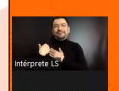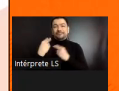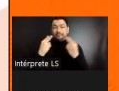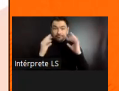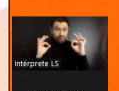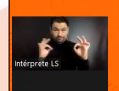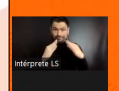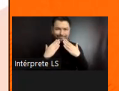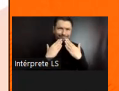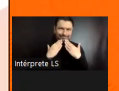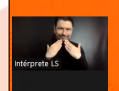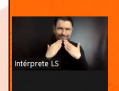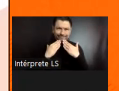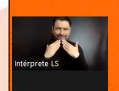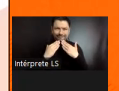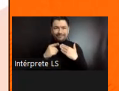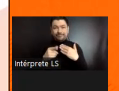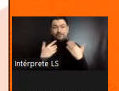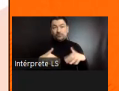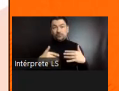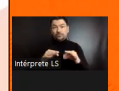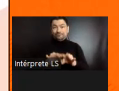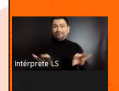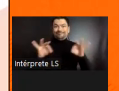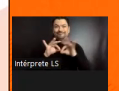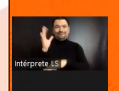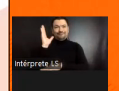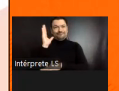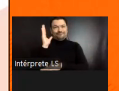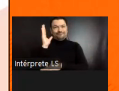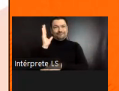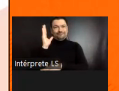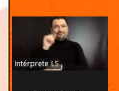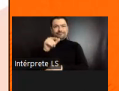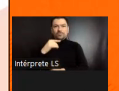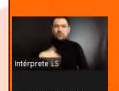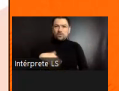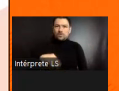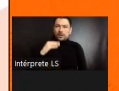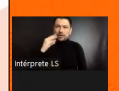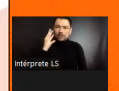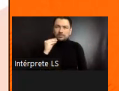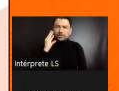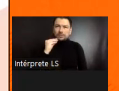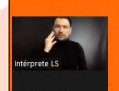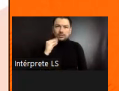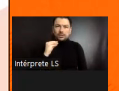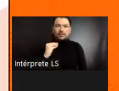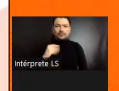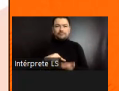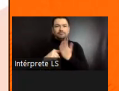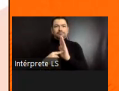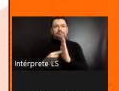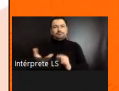una plataforma para compartir nuestras experiencias y cómo podemos utilizar algo de esta